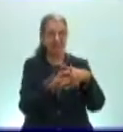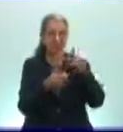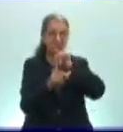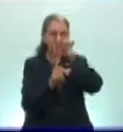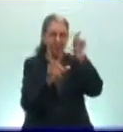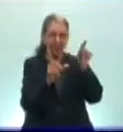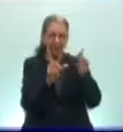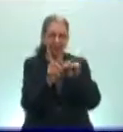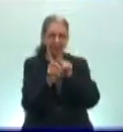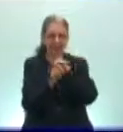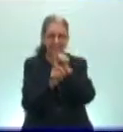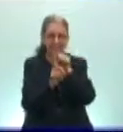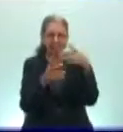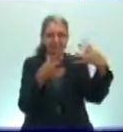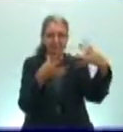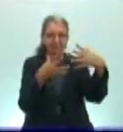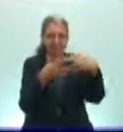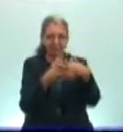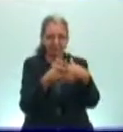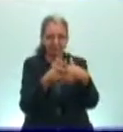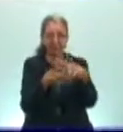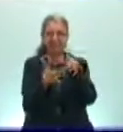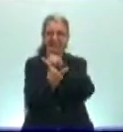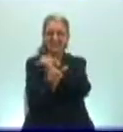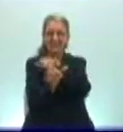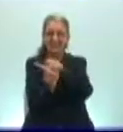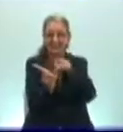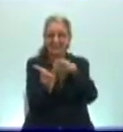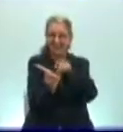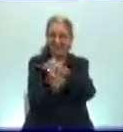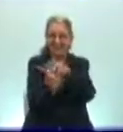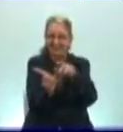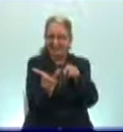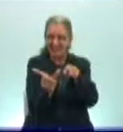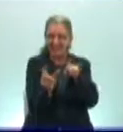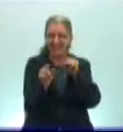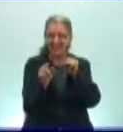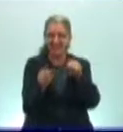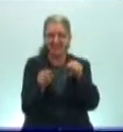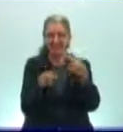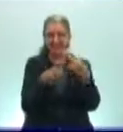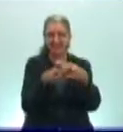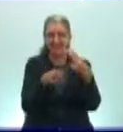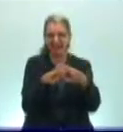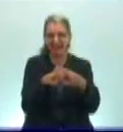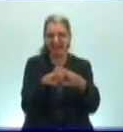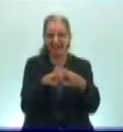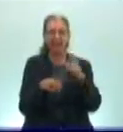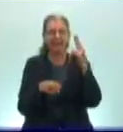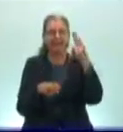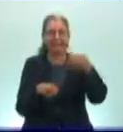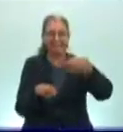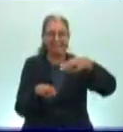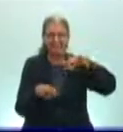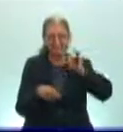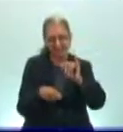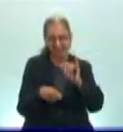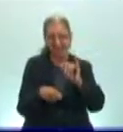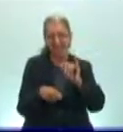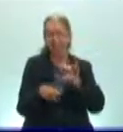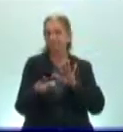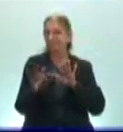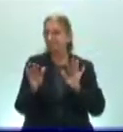las circunferencias y sus diámetros se llama pi,